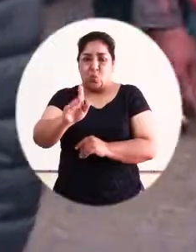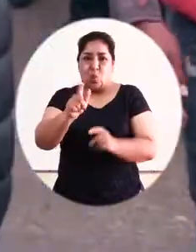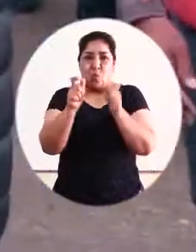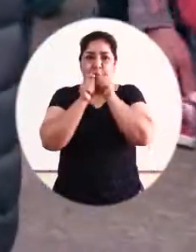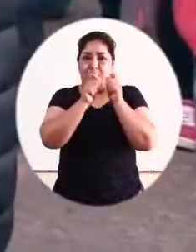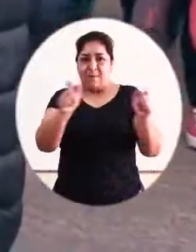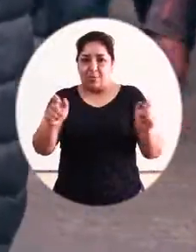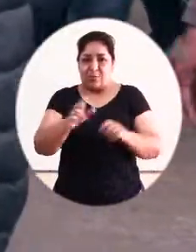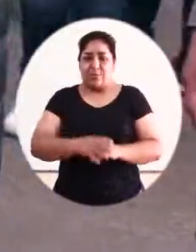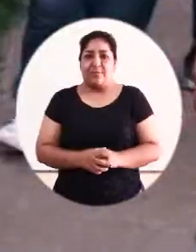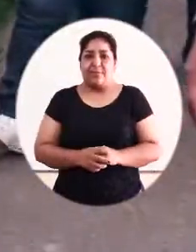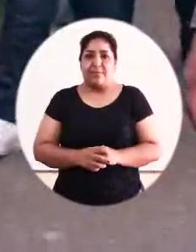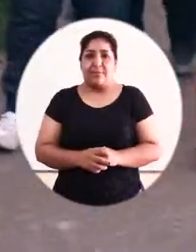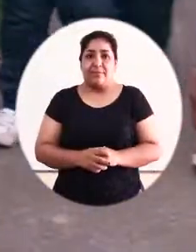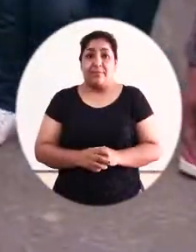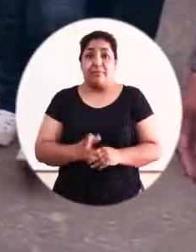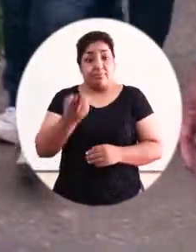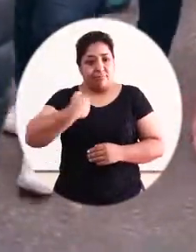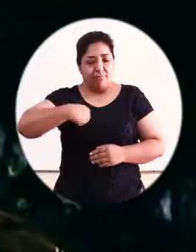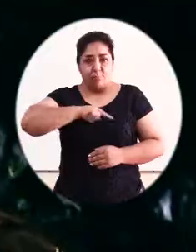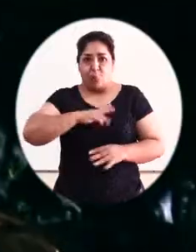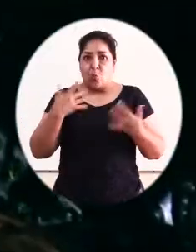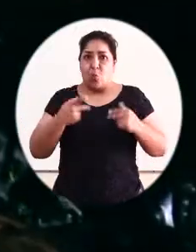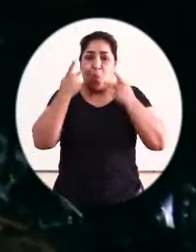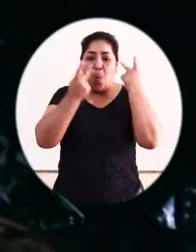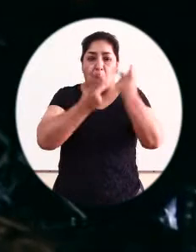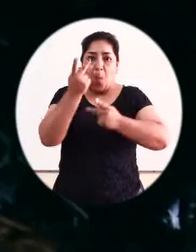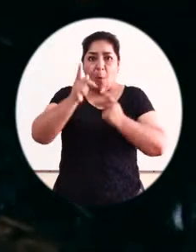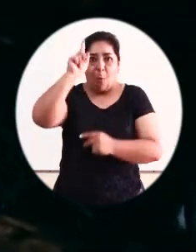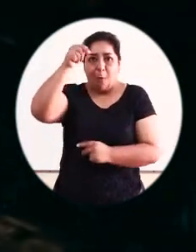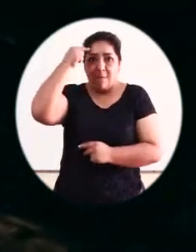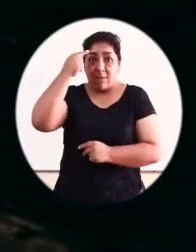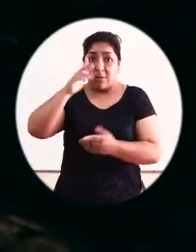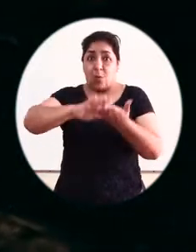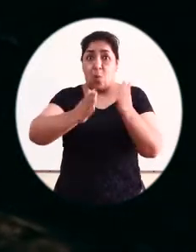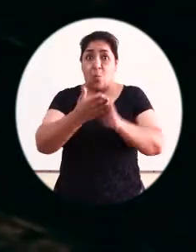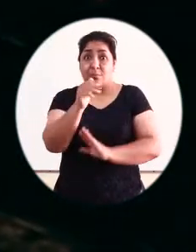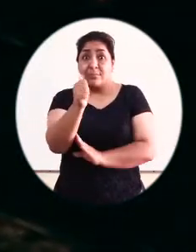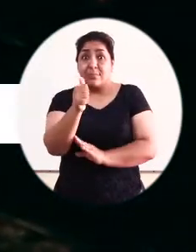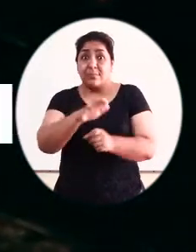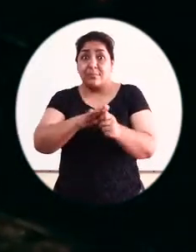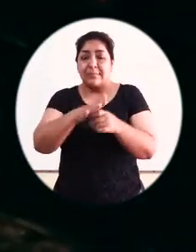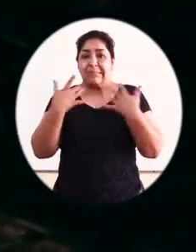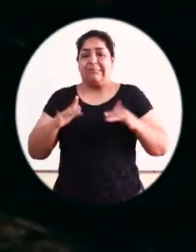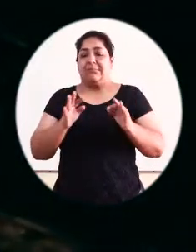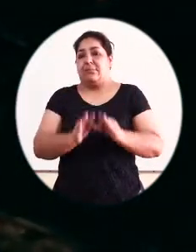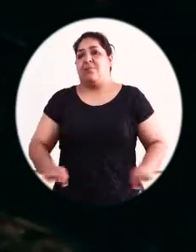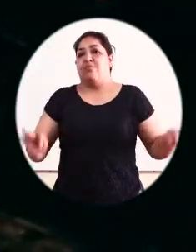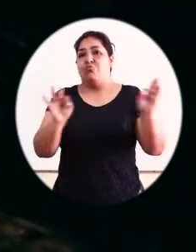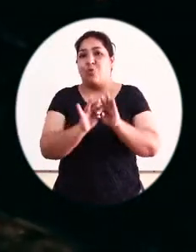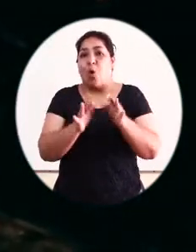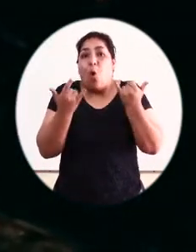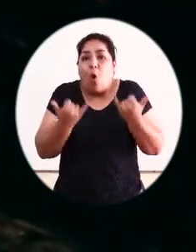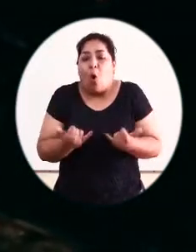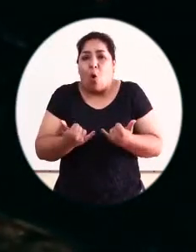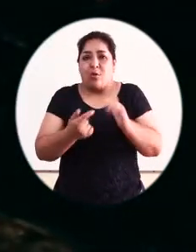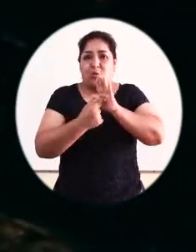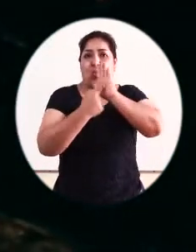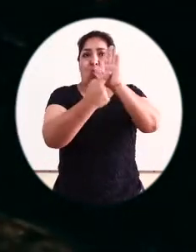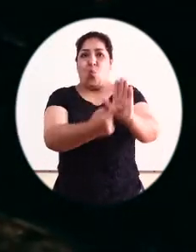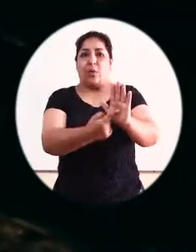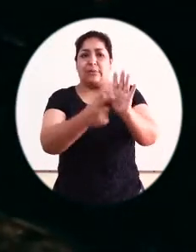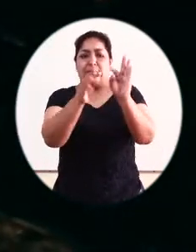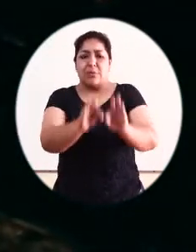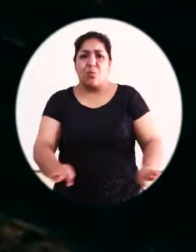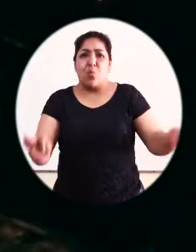insatisfechas de la ciudadanía para nosotros la visita del gobernador en la comunidad es muy importante y una vez más